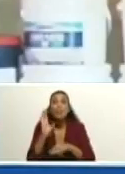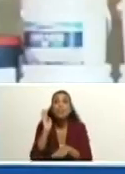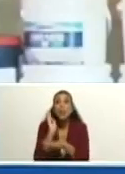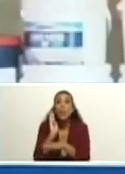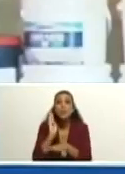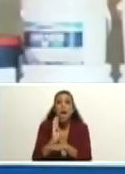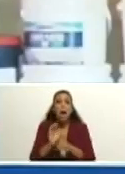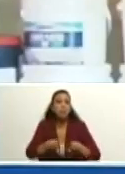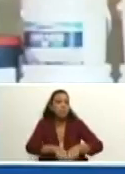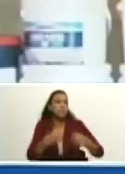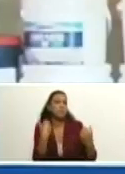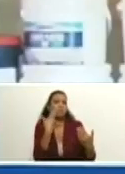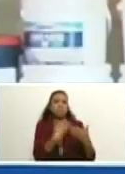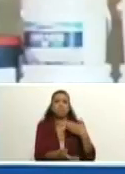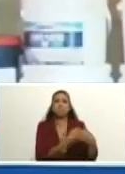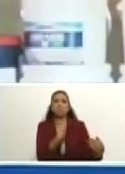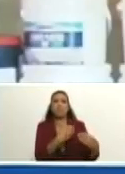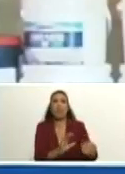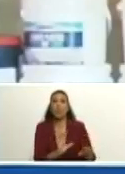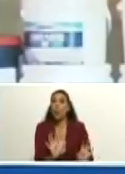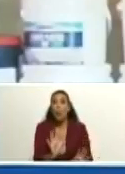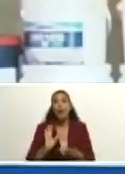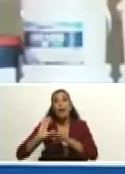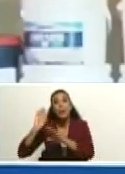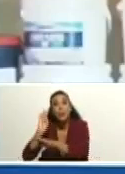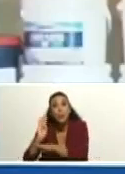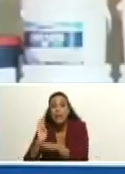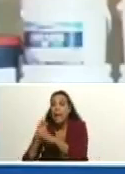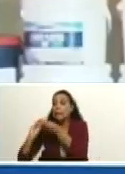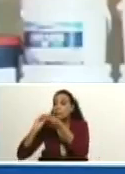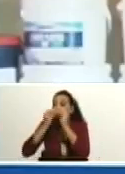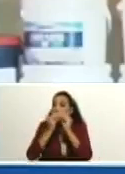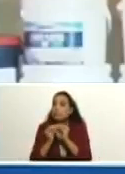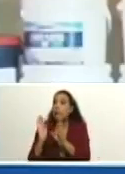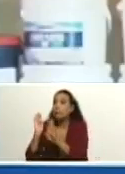del mantenimiento, mantener las cosas siempre